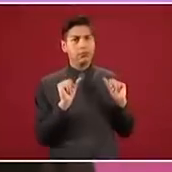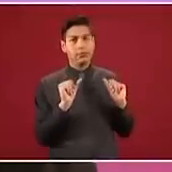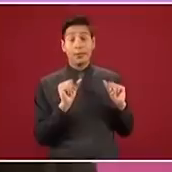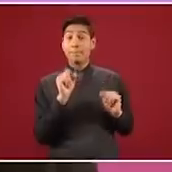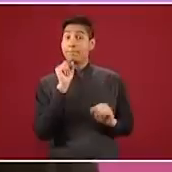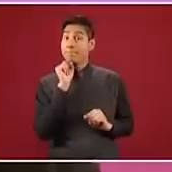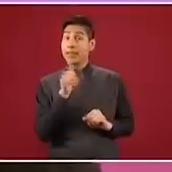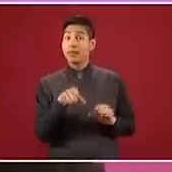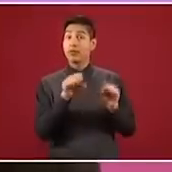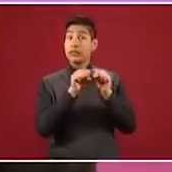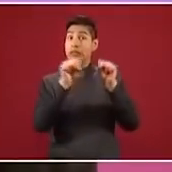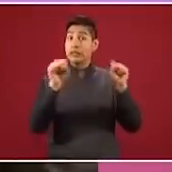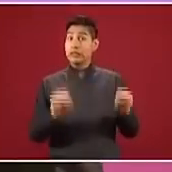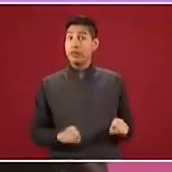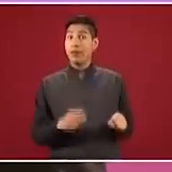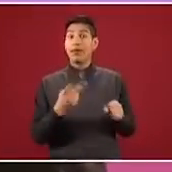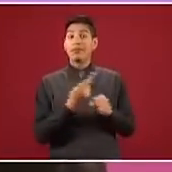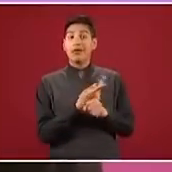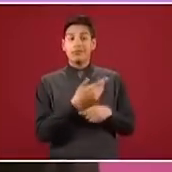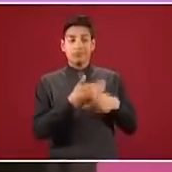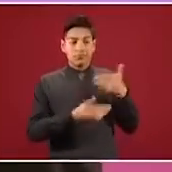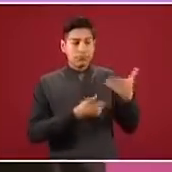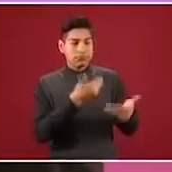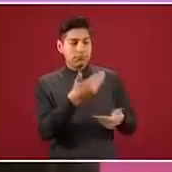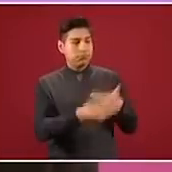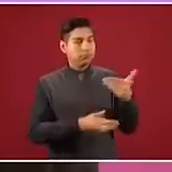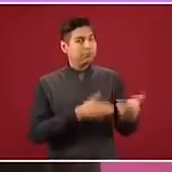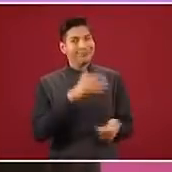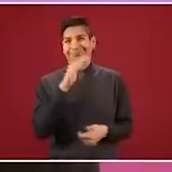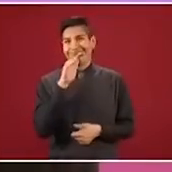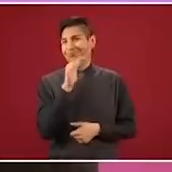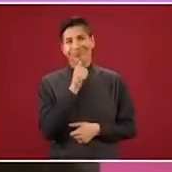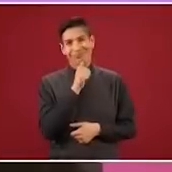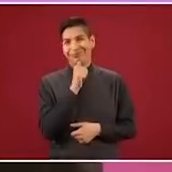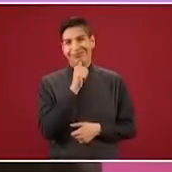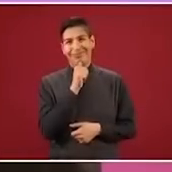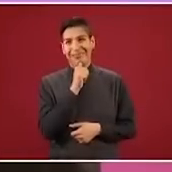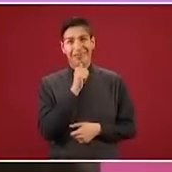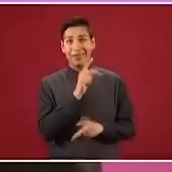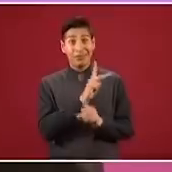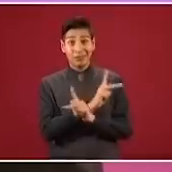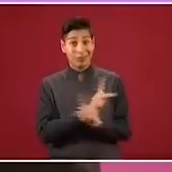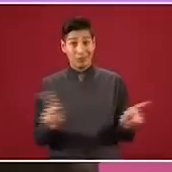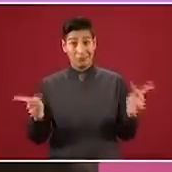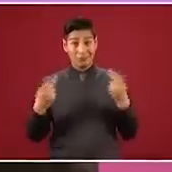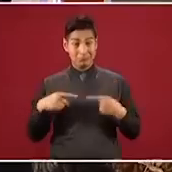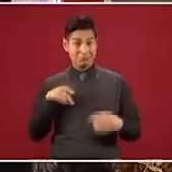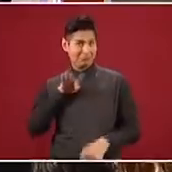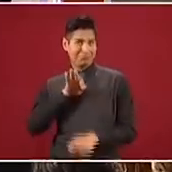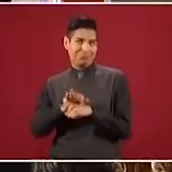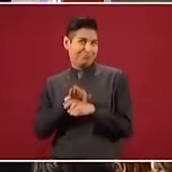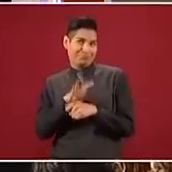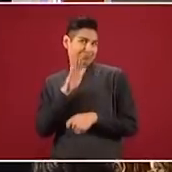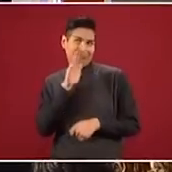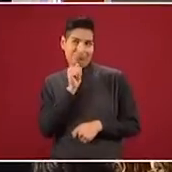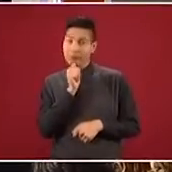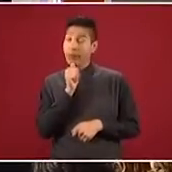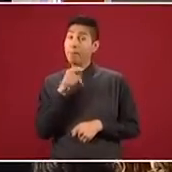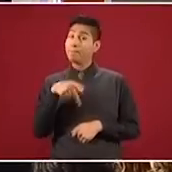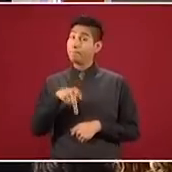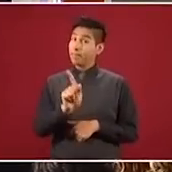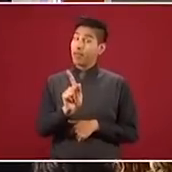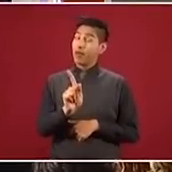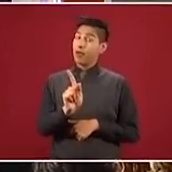sistema no pudiera avanzar y garantizar la cobertura universal de servicios de salud. Pero